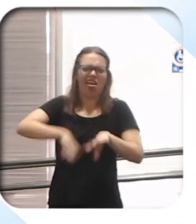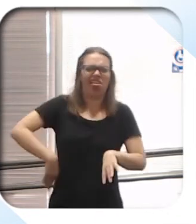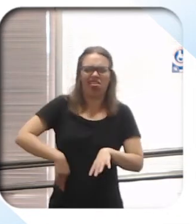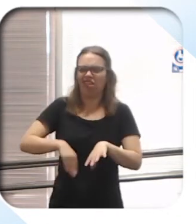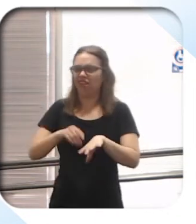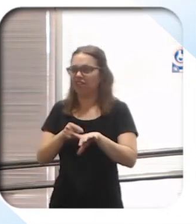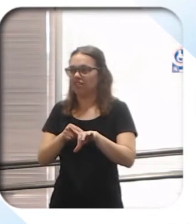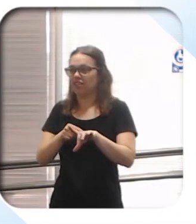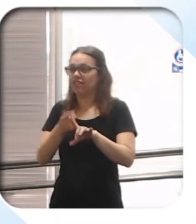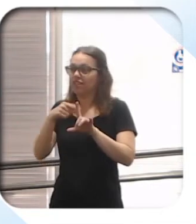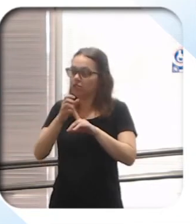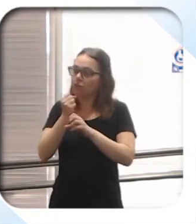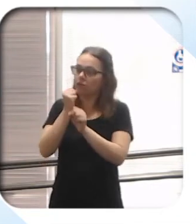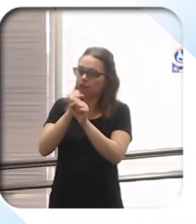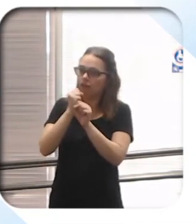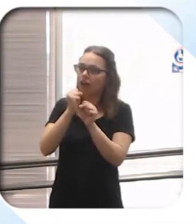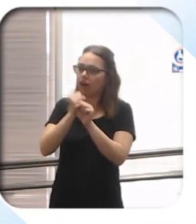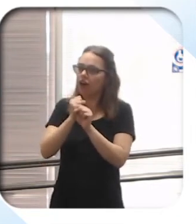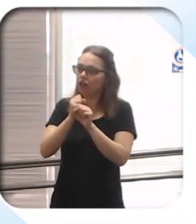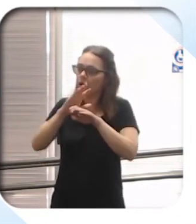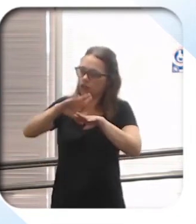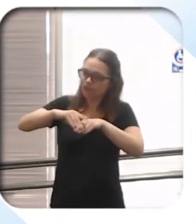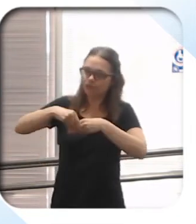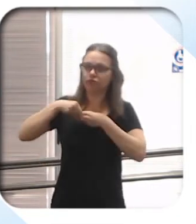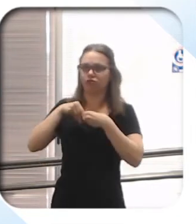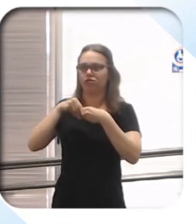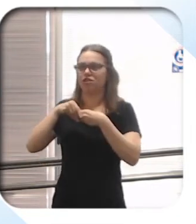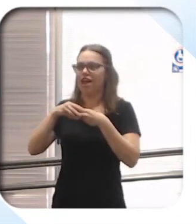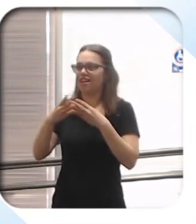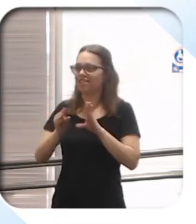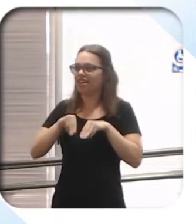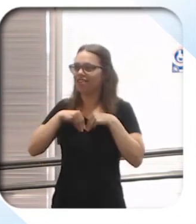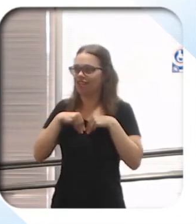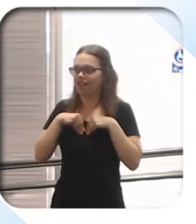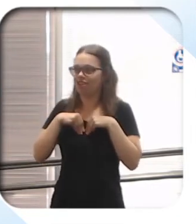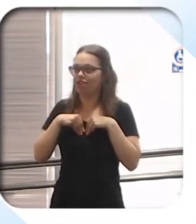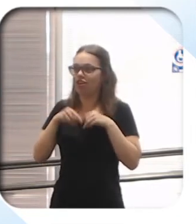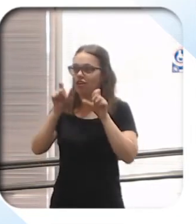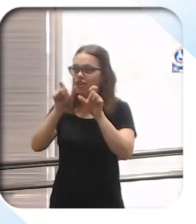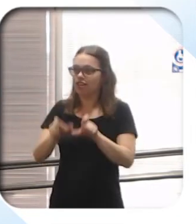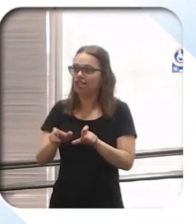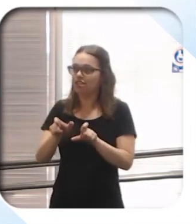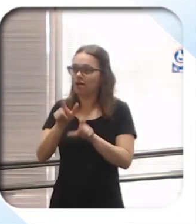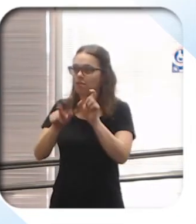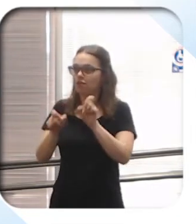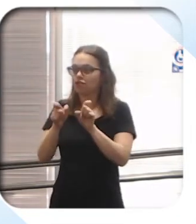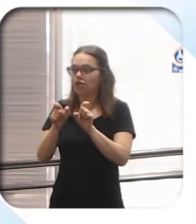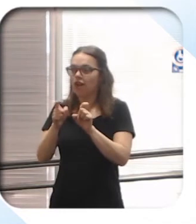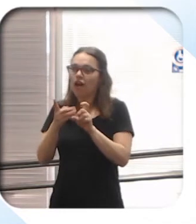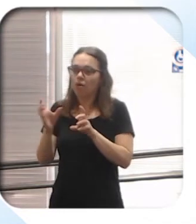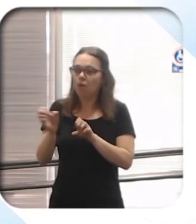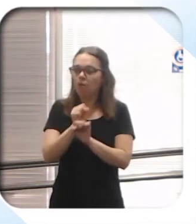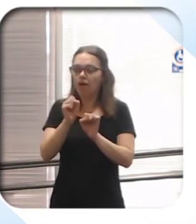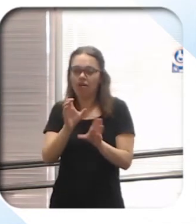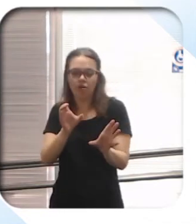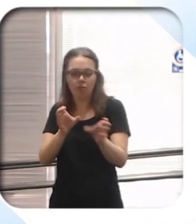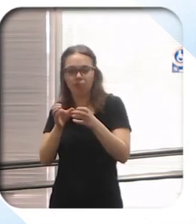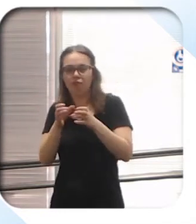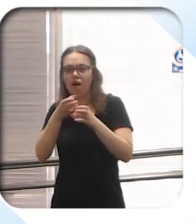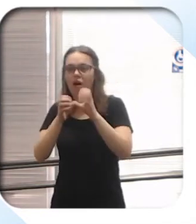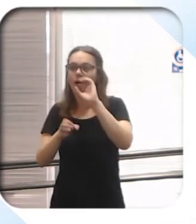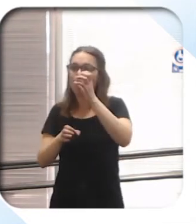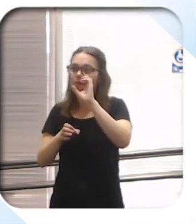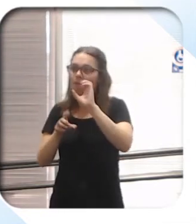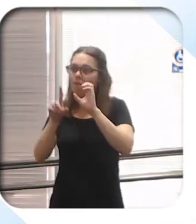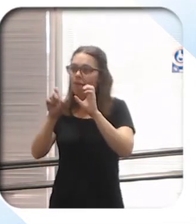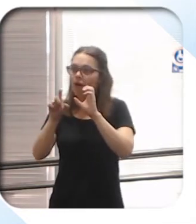Hemos trabajado mucho ese tema hasta que ha logrado integrarla y darse cuenta que él con esa mano chota sostiene un vaso, ¿no? Hace muchas cosas